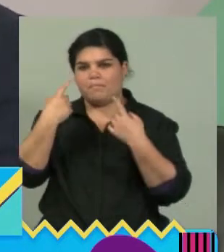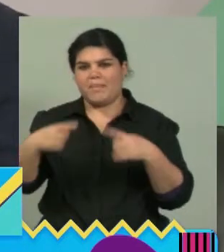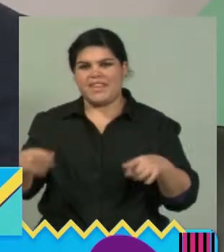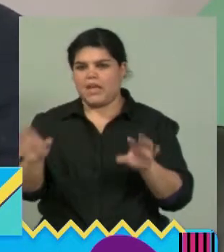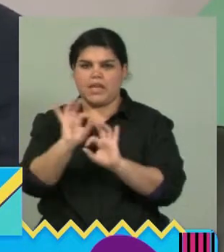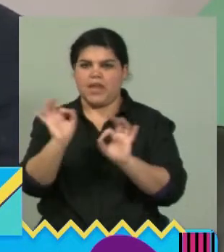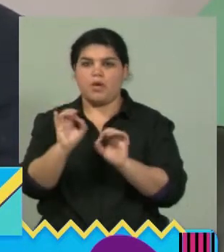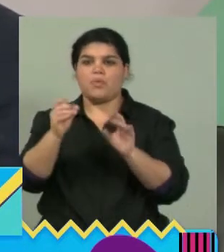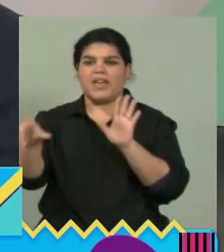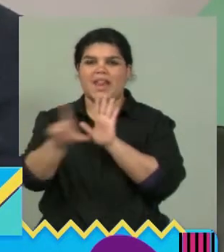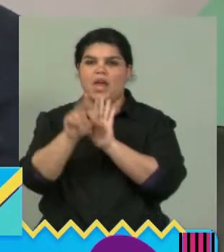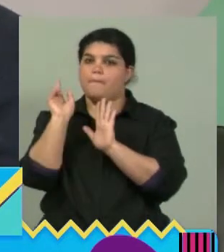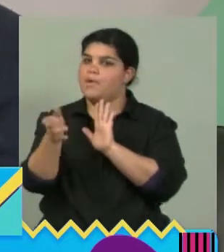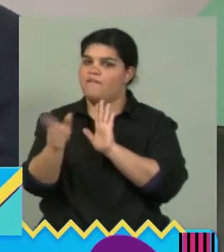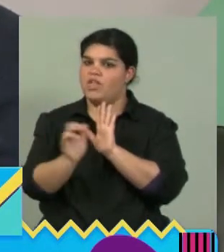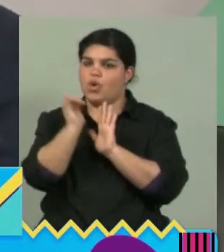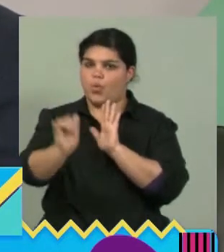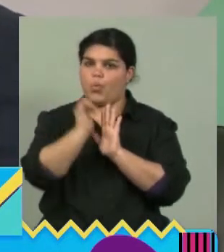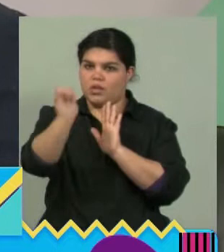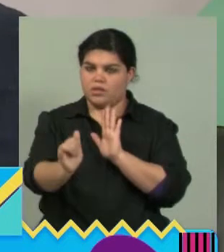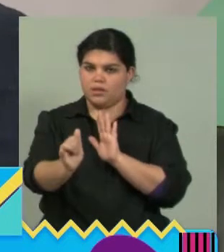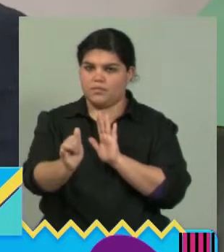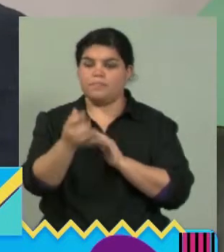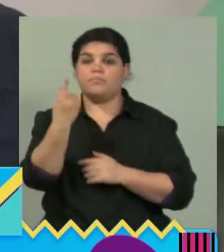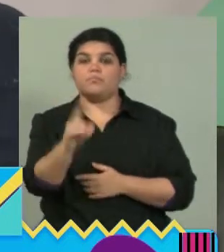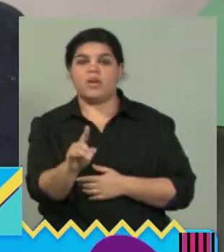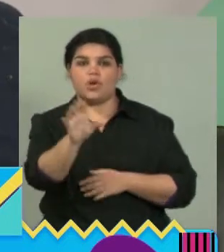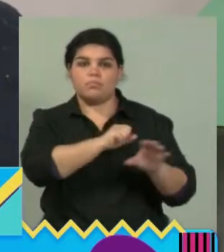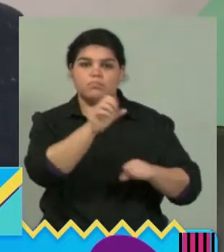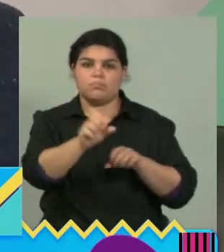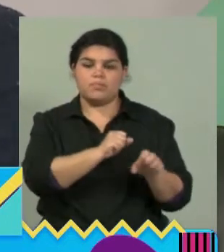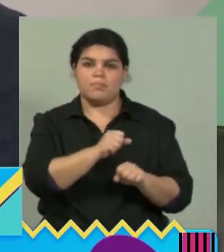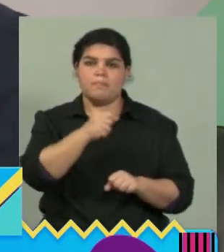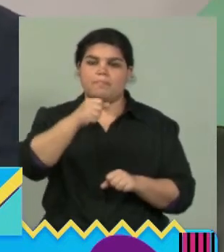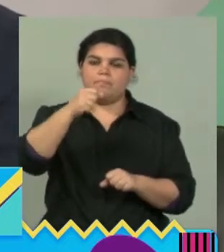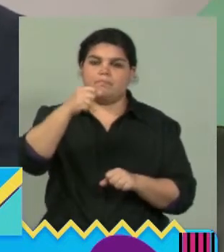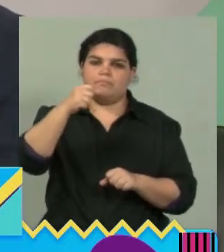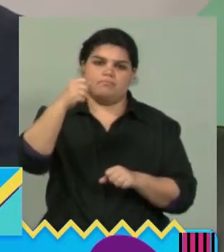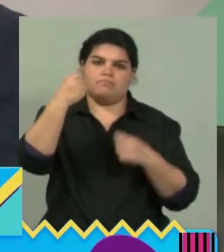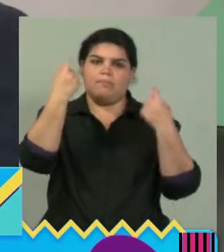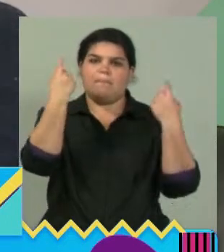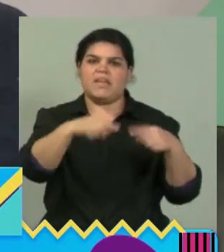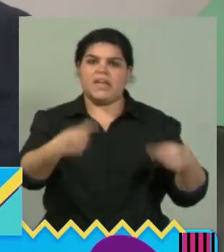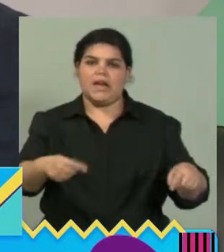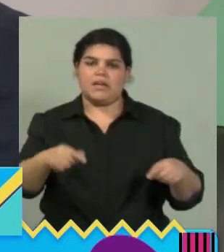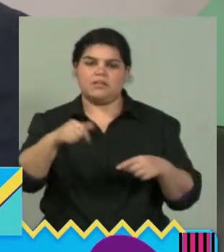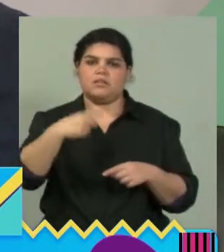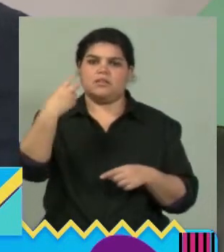prohíbe, pero sí se explotan minerales de segunda y tercera categoría. Es decir, estos son